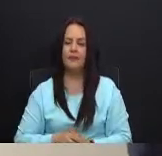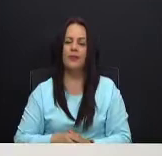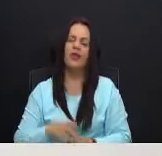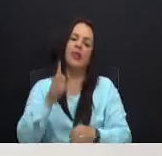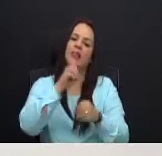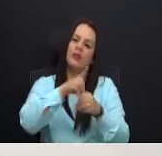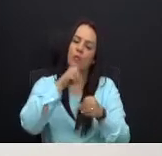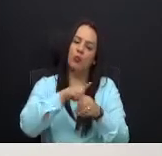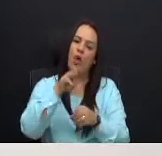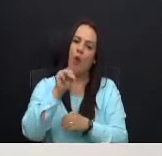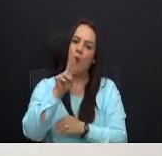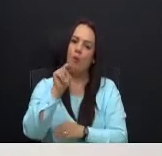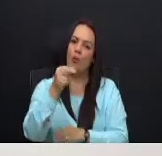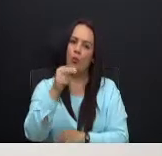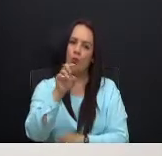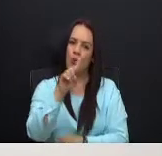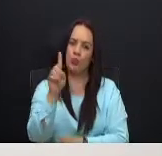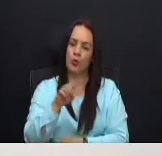Diputado Muñoz.